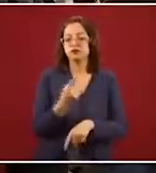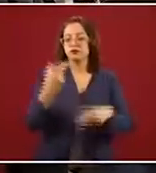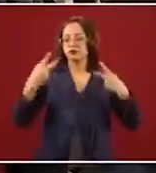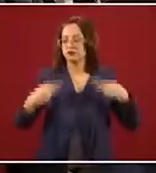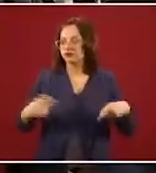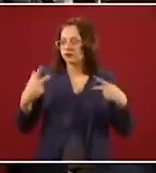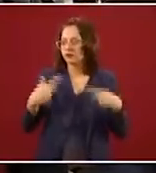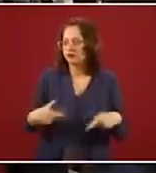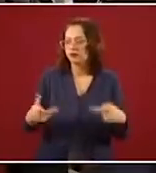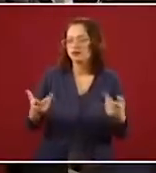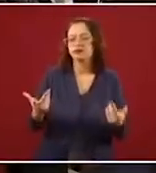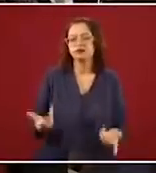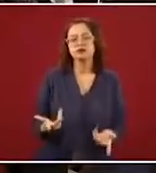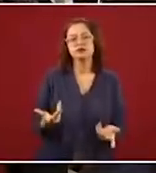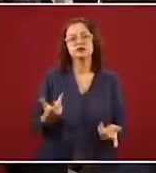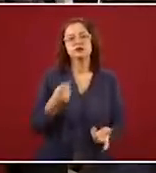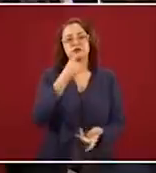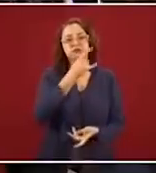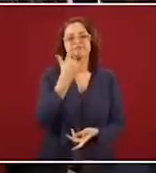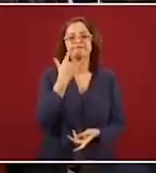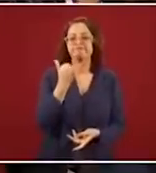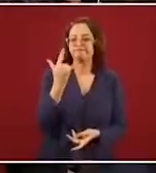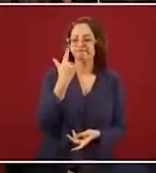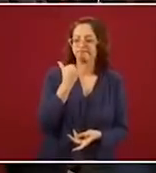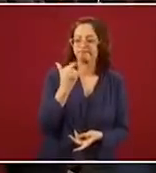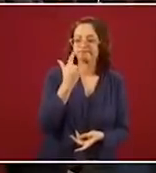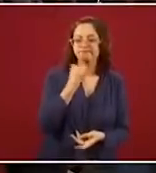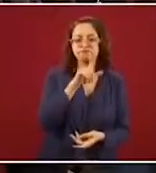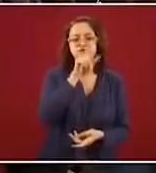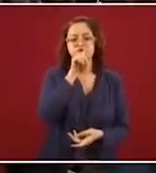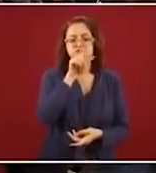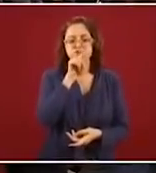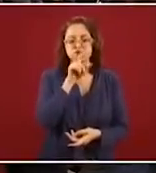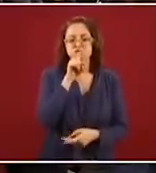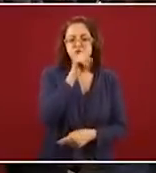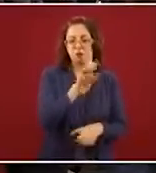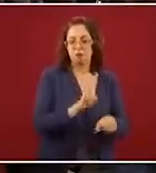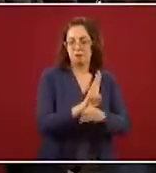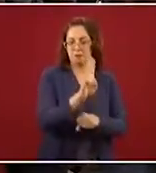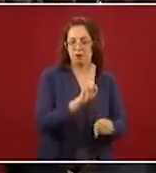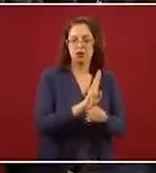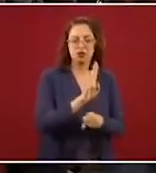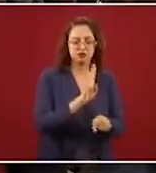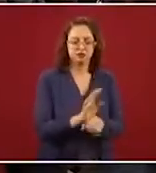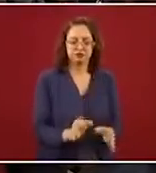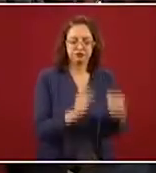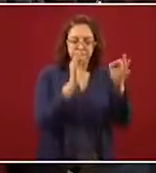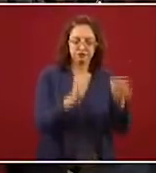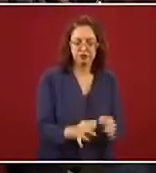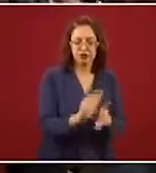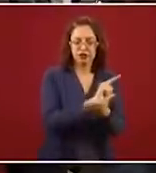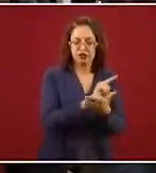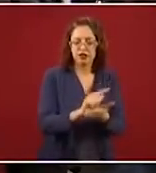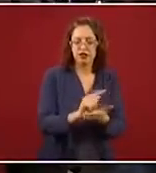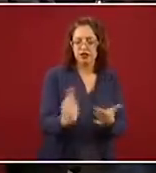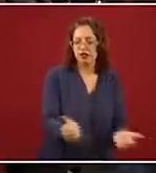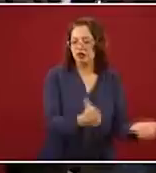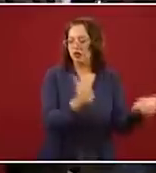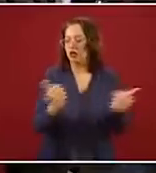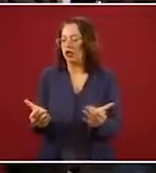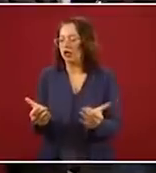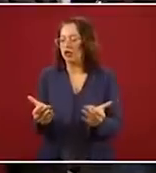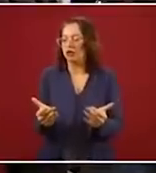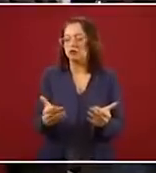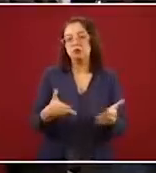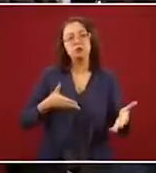grande al certificar las granjas brasileñas, sobre todo, y se quedaron 500